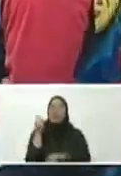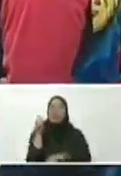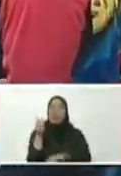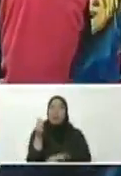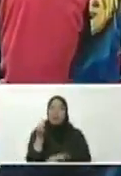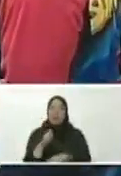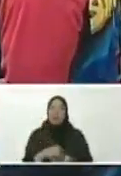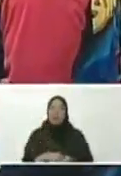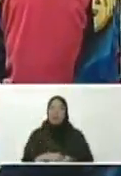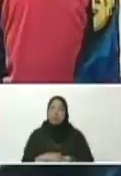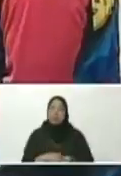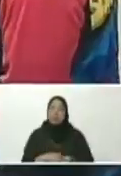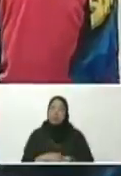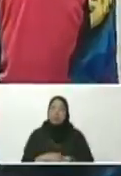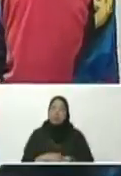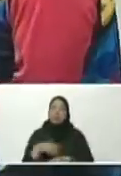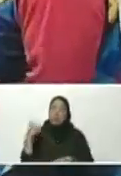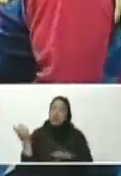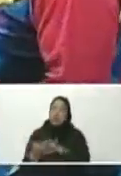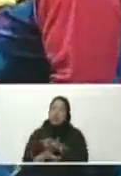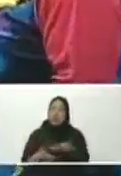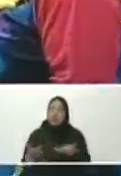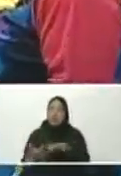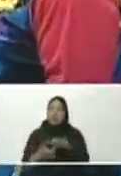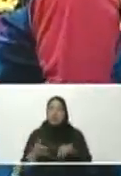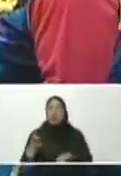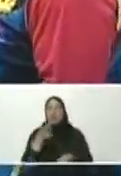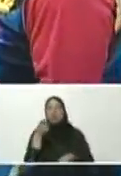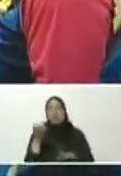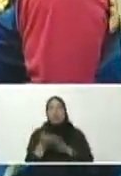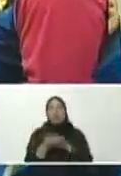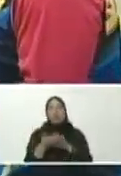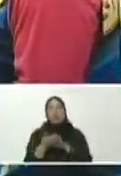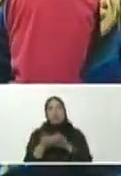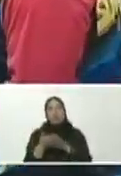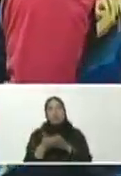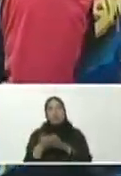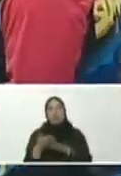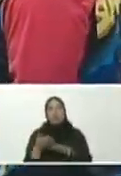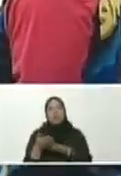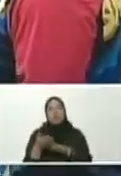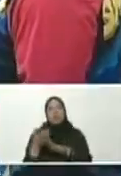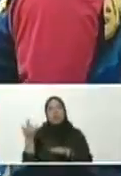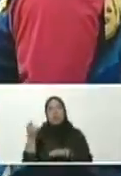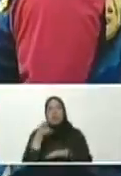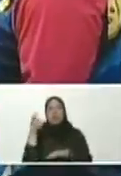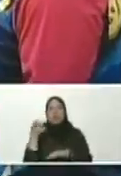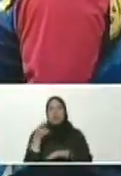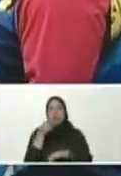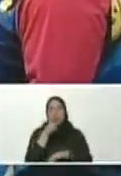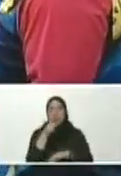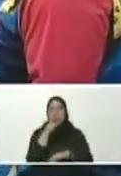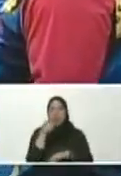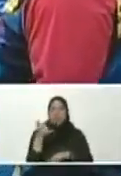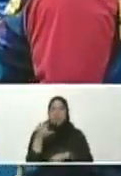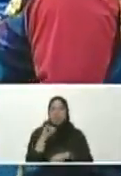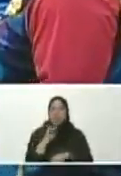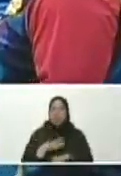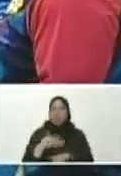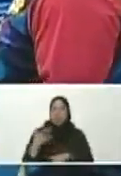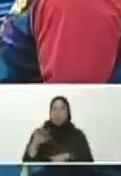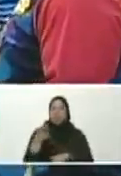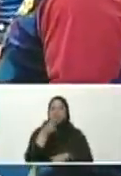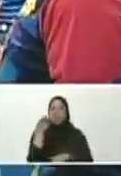dinámica, conectada con los problemas, buscando soluciones, pariendo recursos como estamos pariendo,